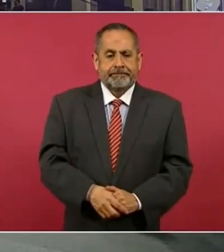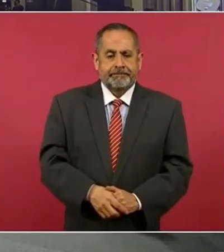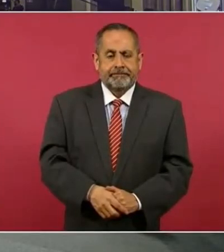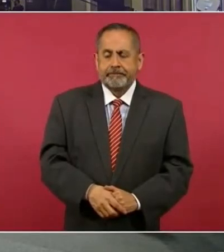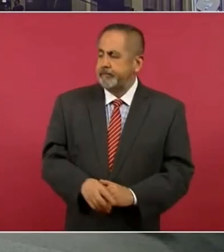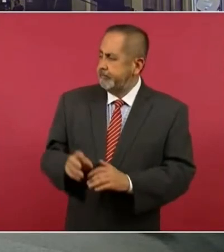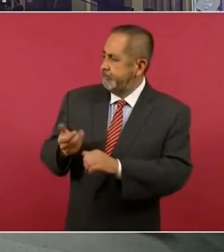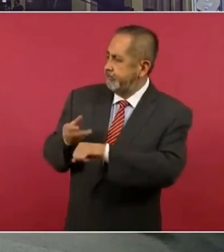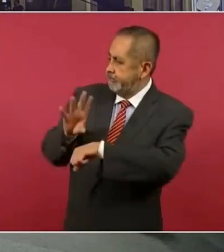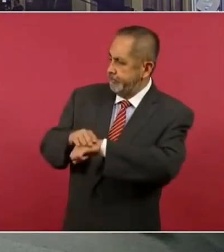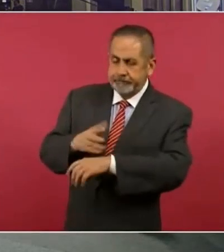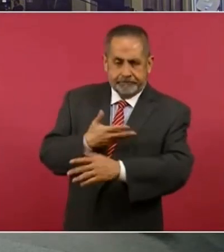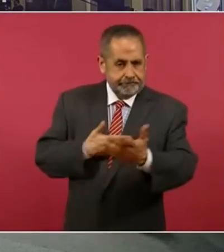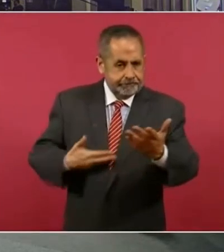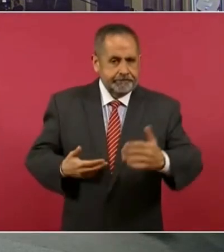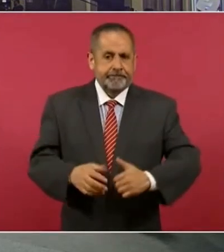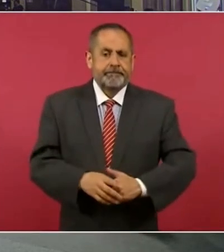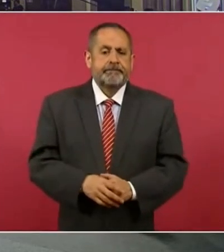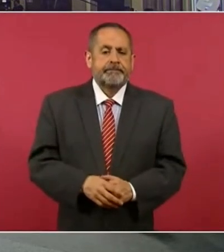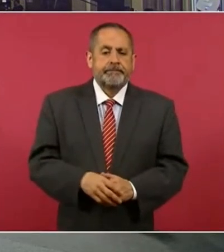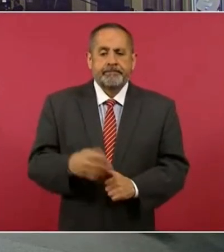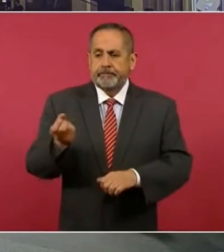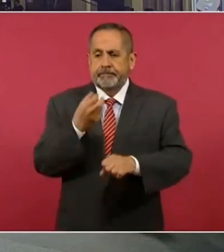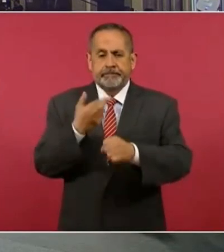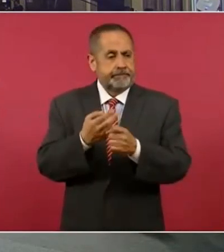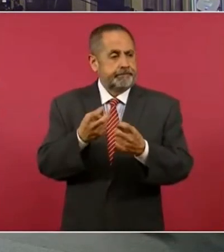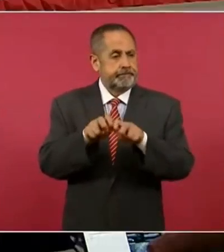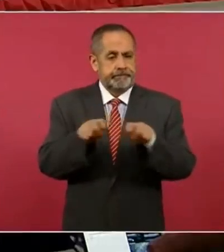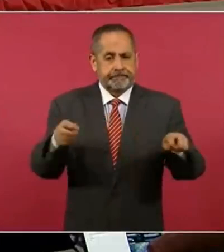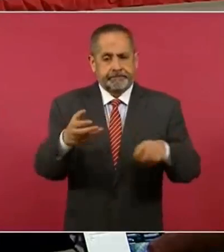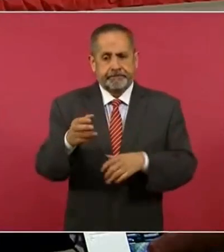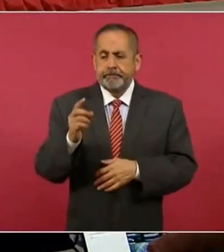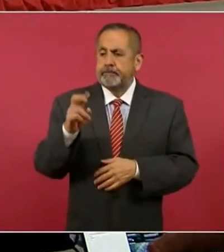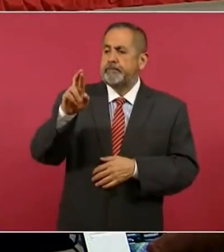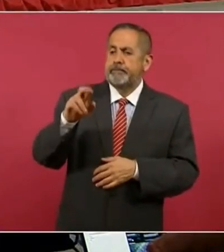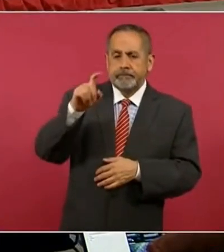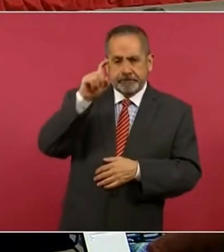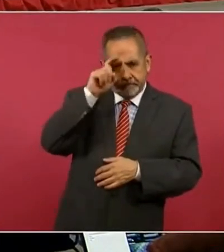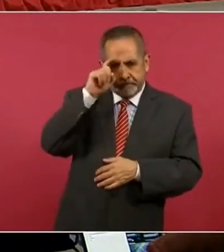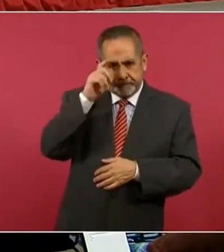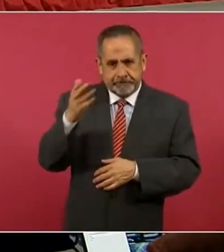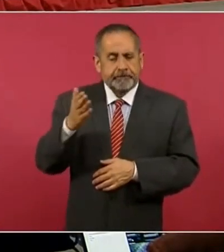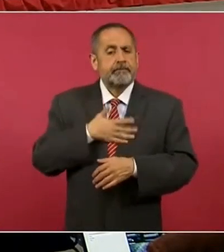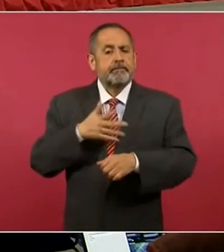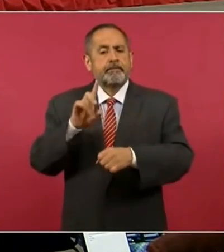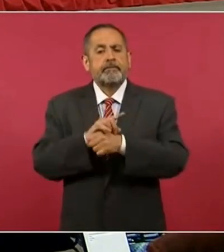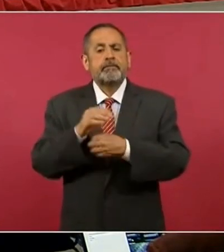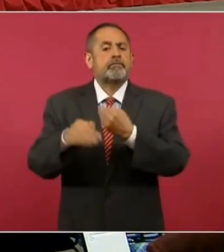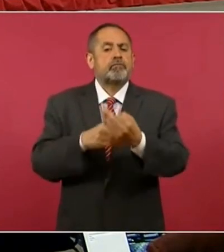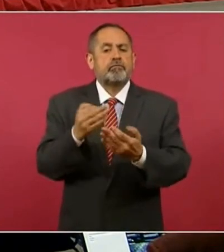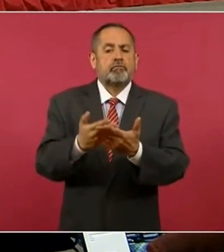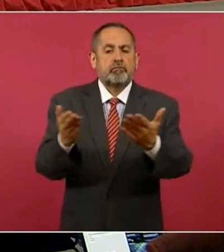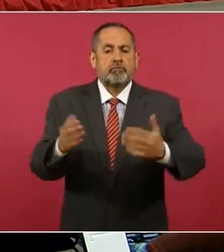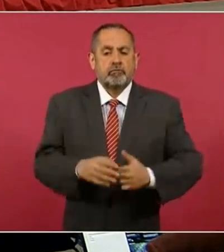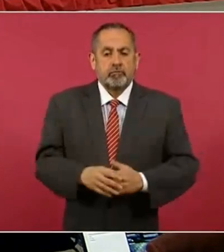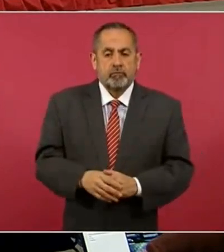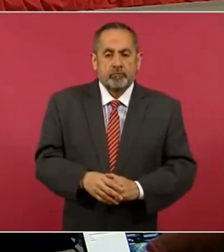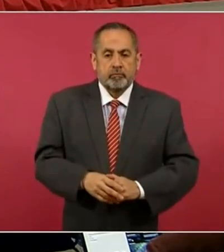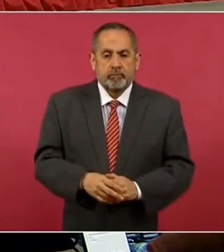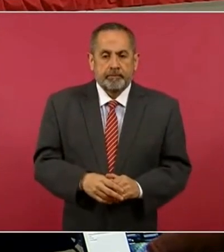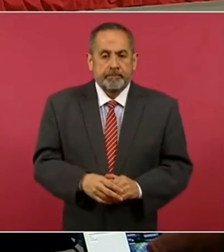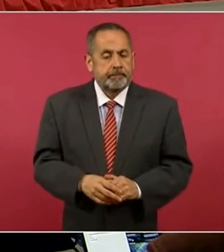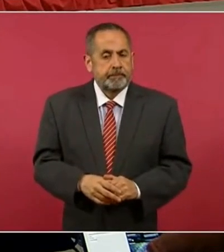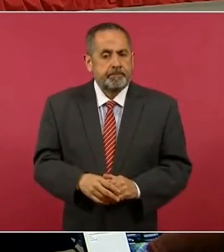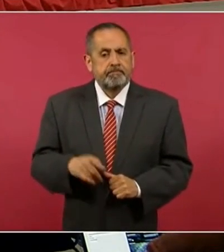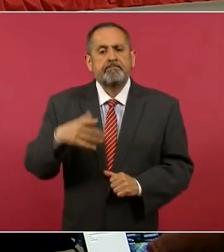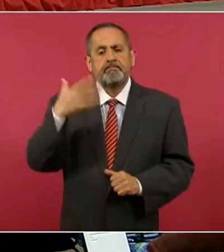Muchas gracias. Con su permiso, señor presidente, secretarios, doctor López-Gatell, muy buenos días a todas y a todos. Como